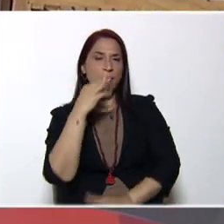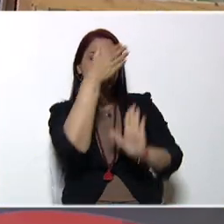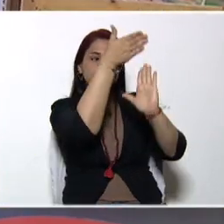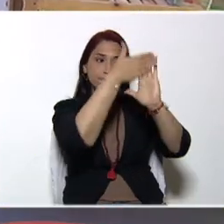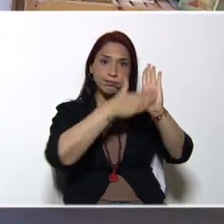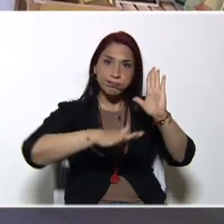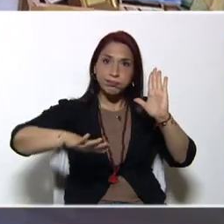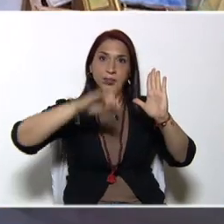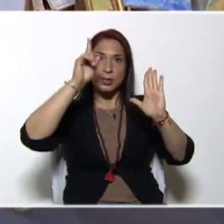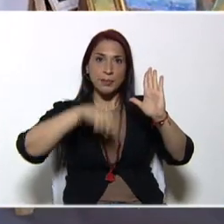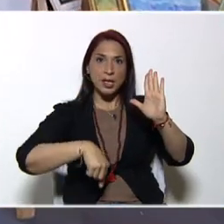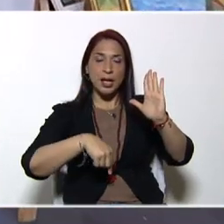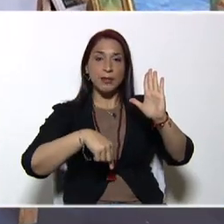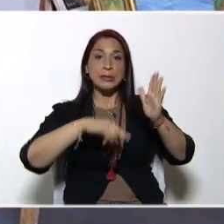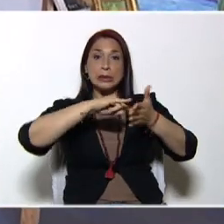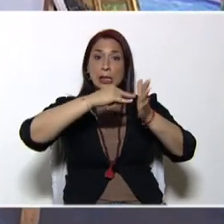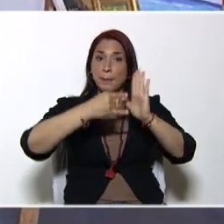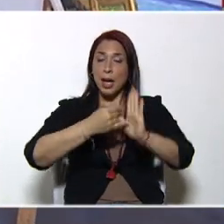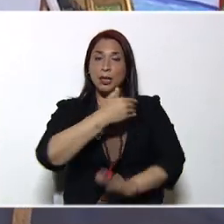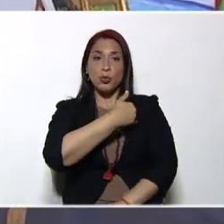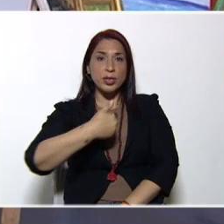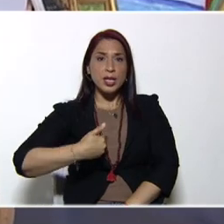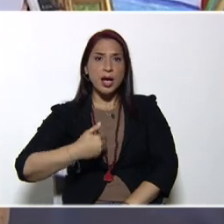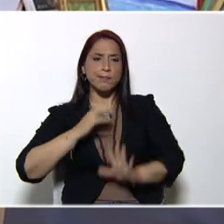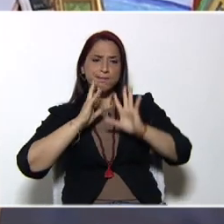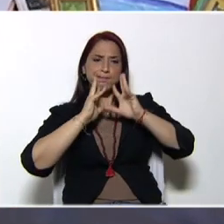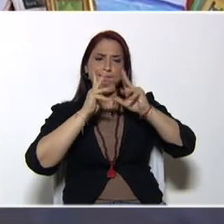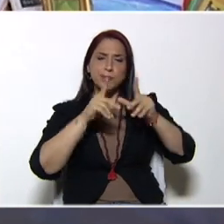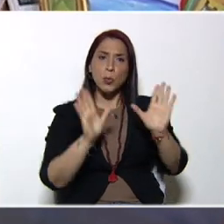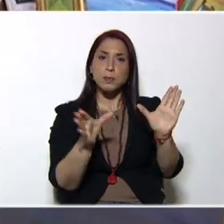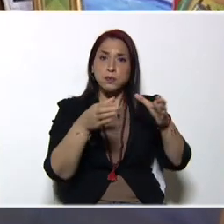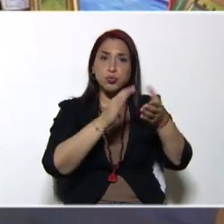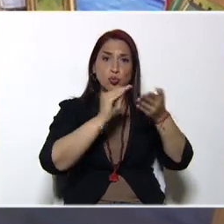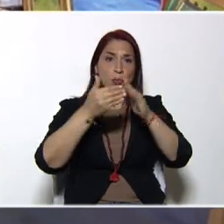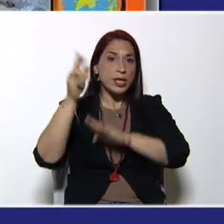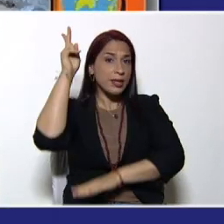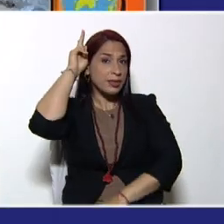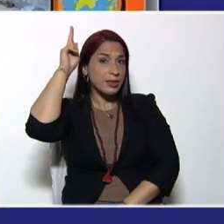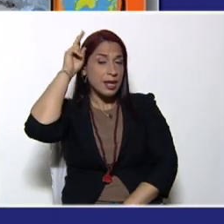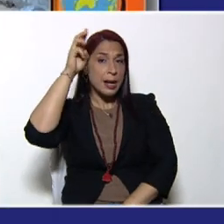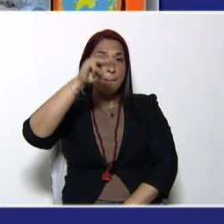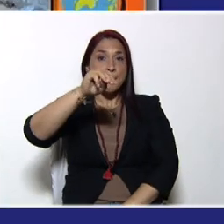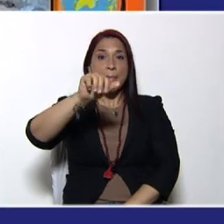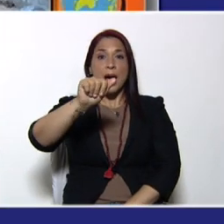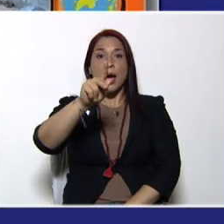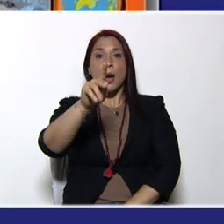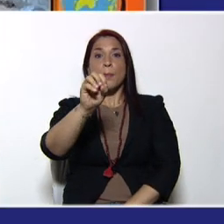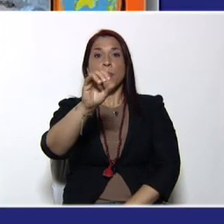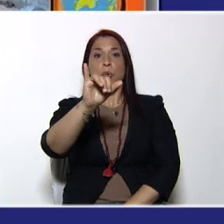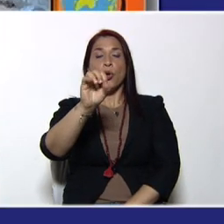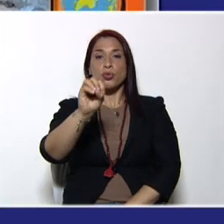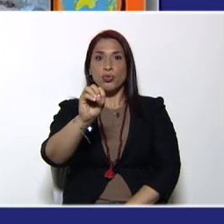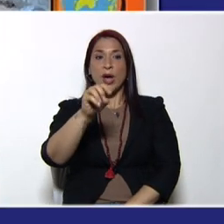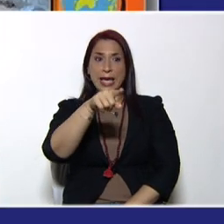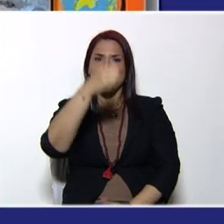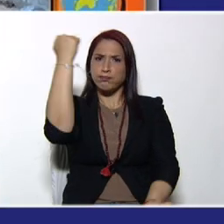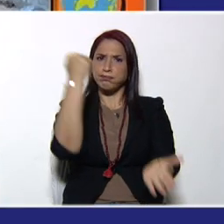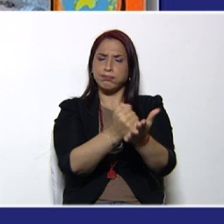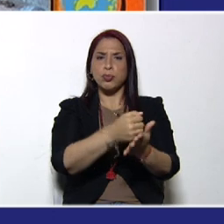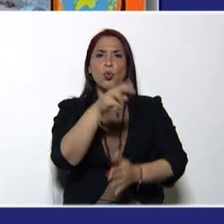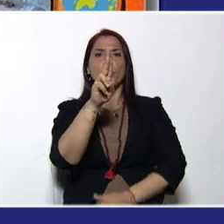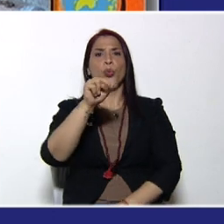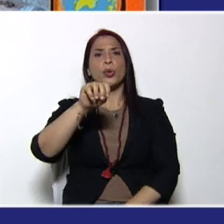Sin embargo, quiero rescatarles entonces que de esta etnia, los mapollos, ellos fueron certificados por la UNESCO porque para la época,